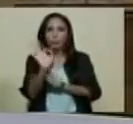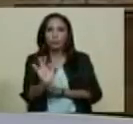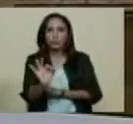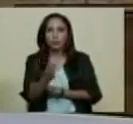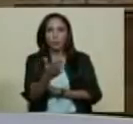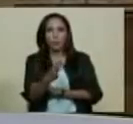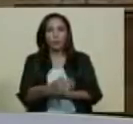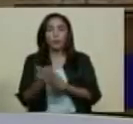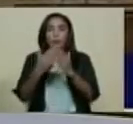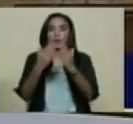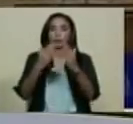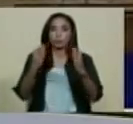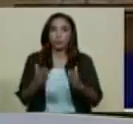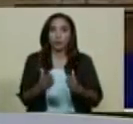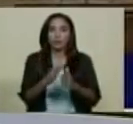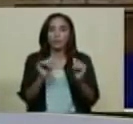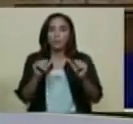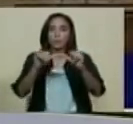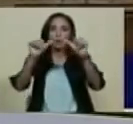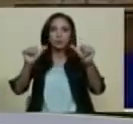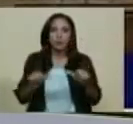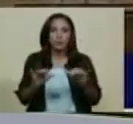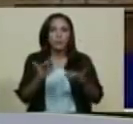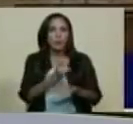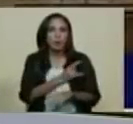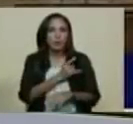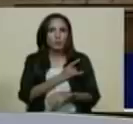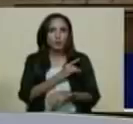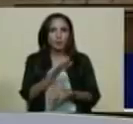78% de los estudiantes del sistema universitario,